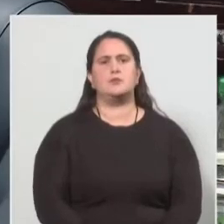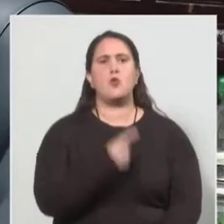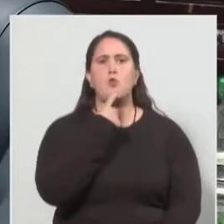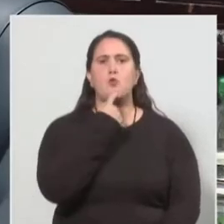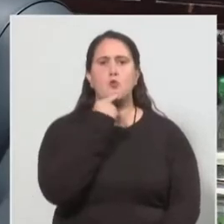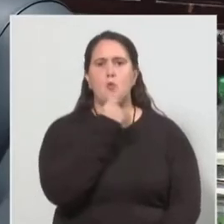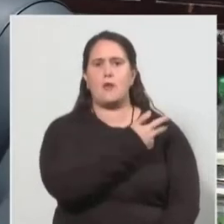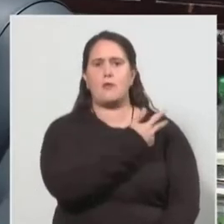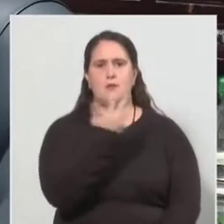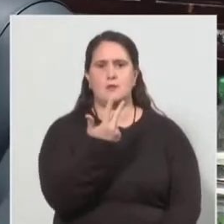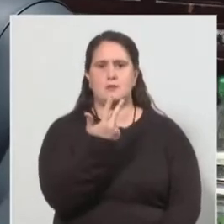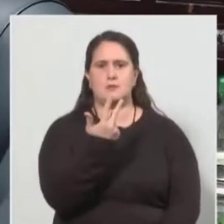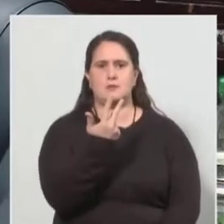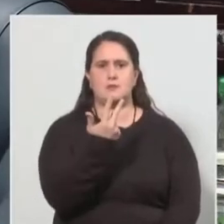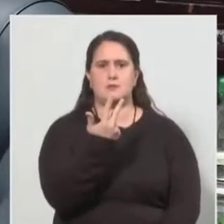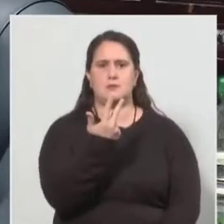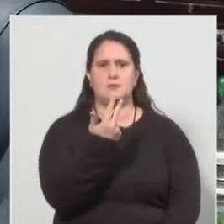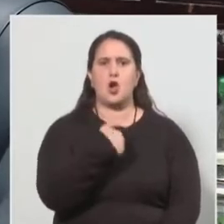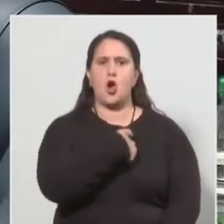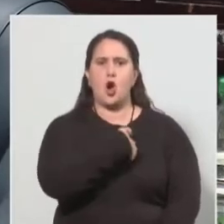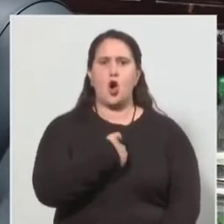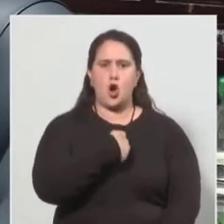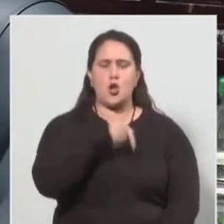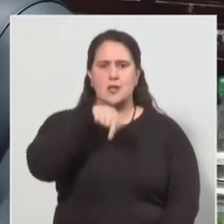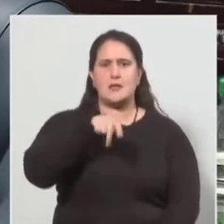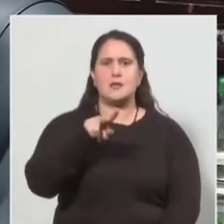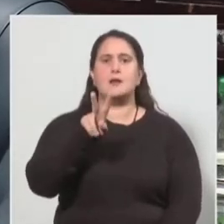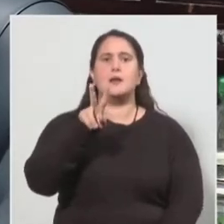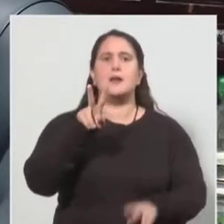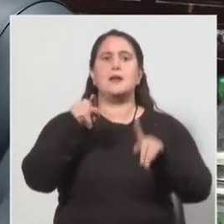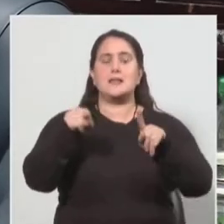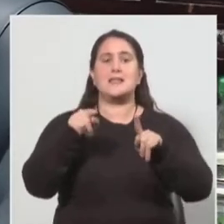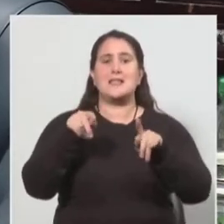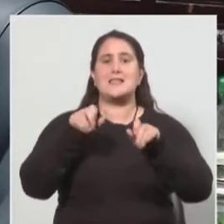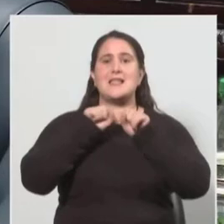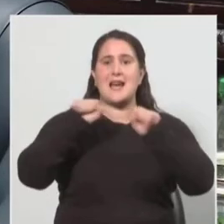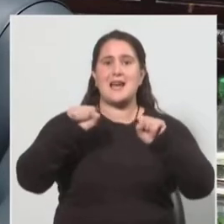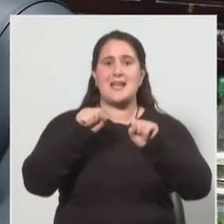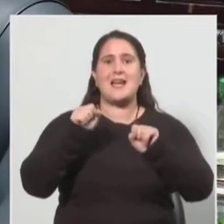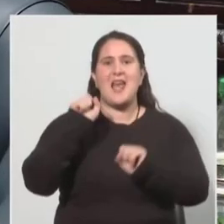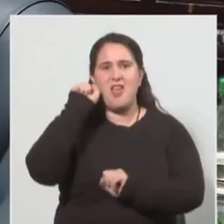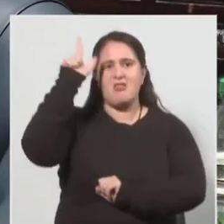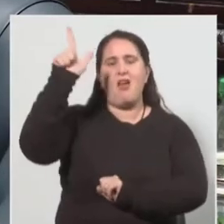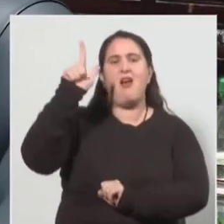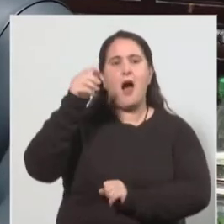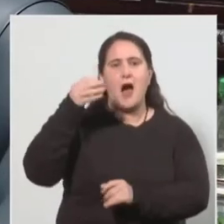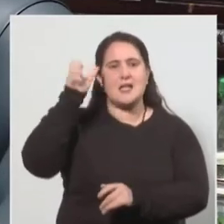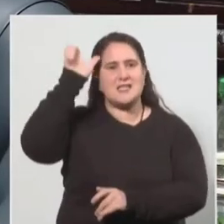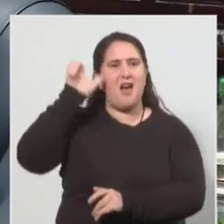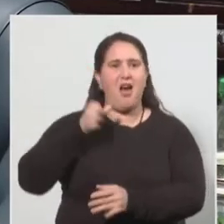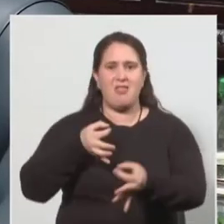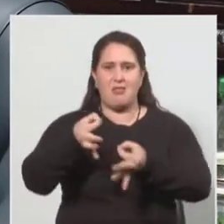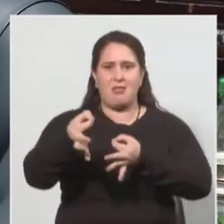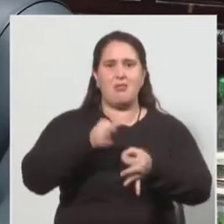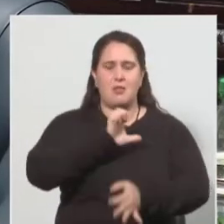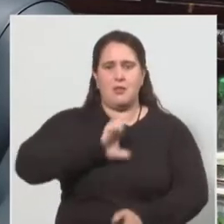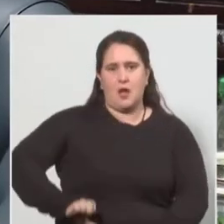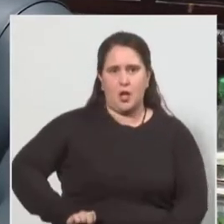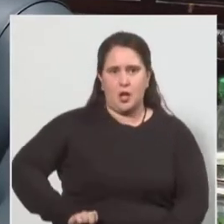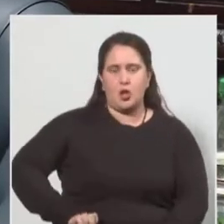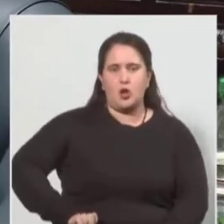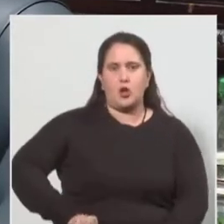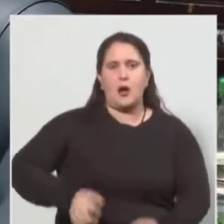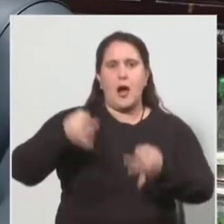Duda número 3. ¿Qué rol jugó en este tema la Secretaría de Inteligencia Estratégica del Estado y en